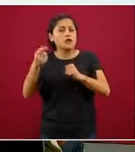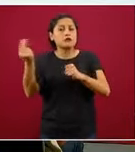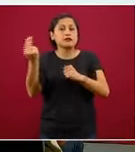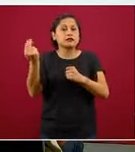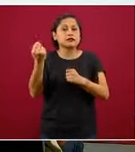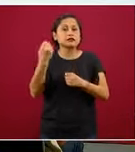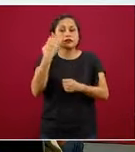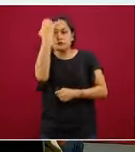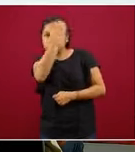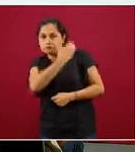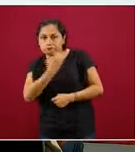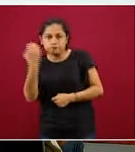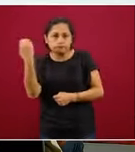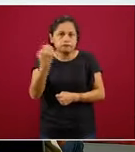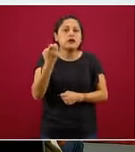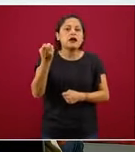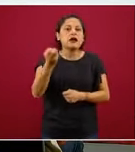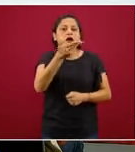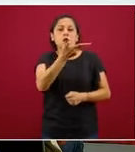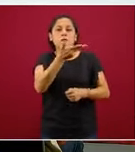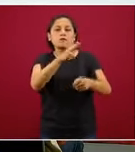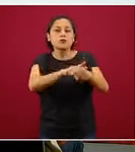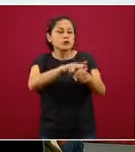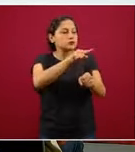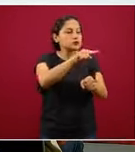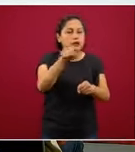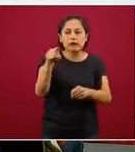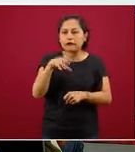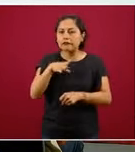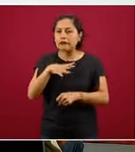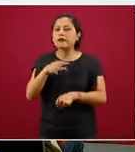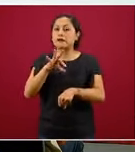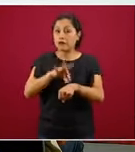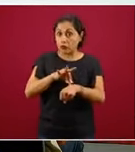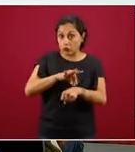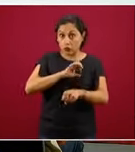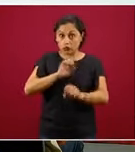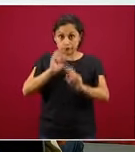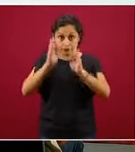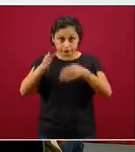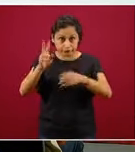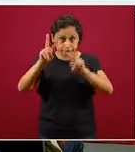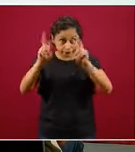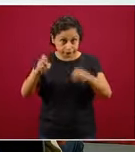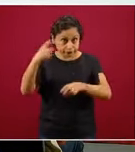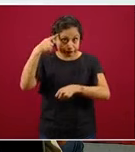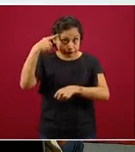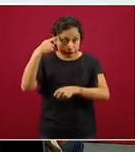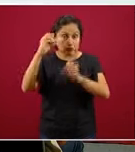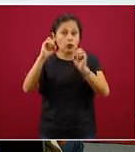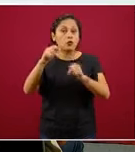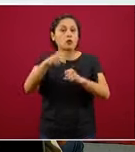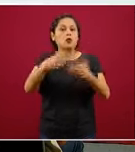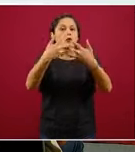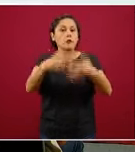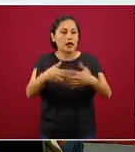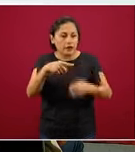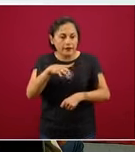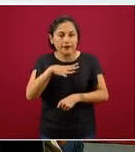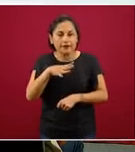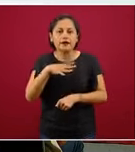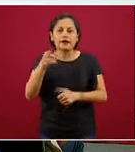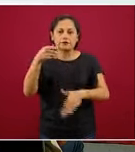tomografía, pues tendremos que buscar un hospital que tenga un tomógrafo que esté funcional, pero que además de que esté funcional, tenga al especialista